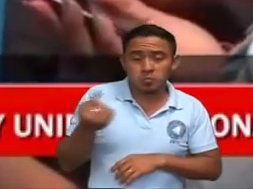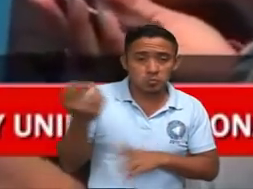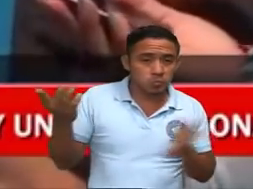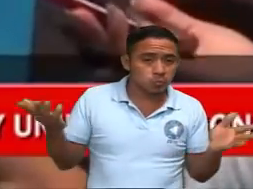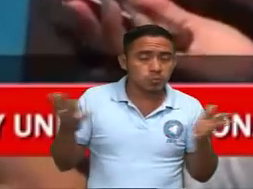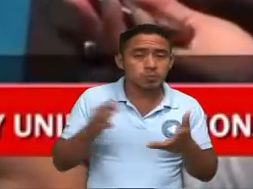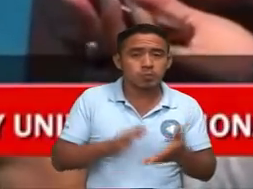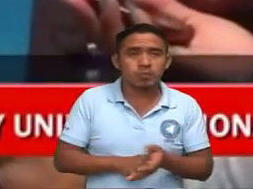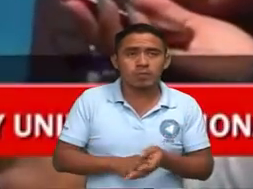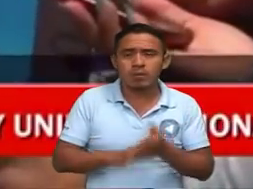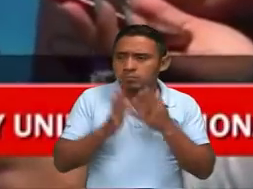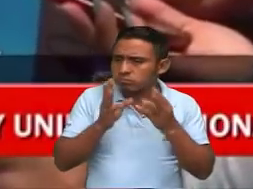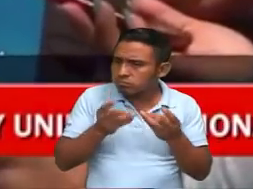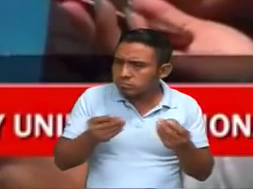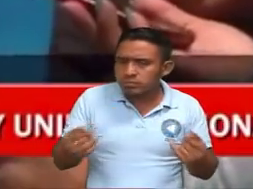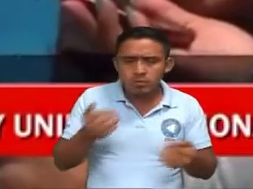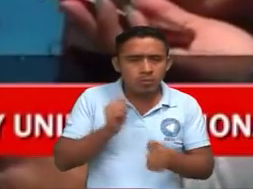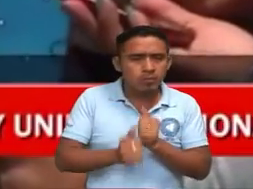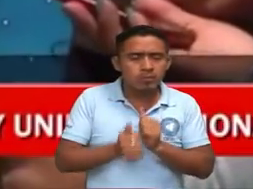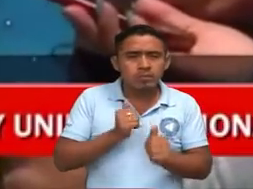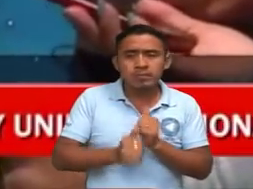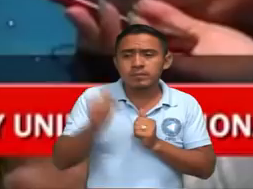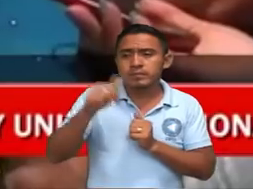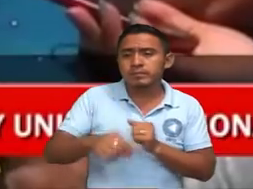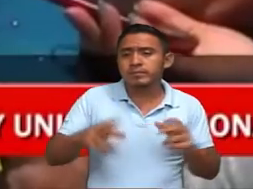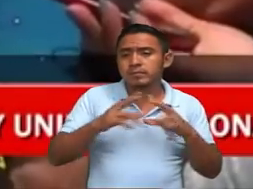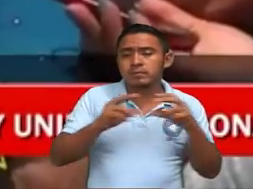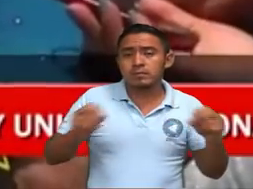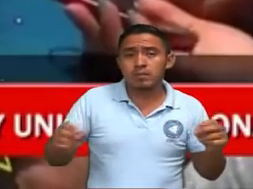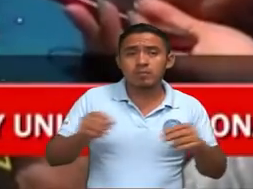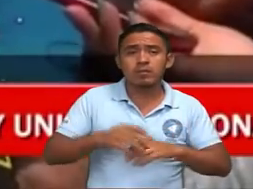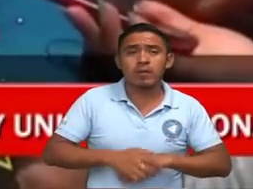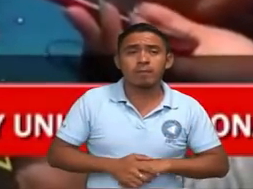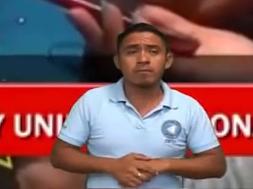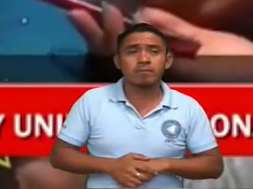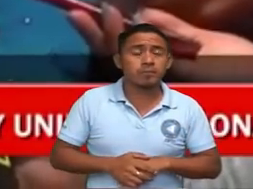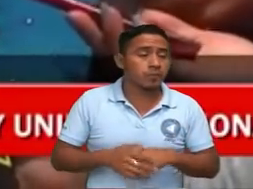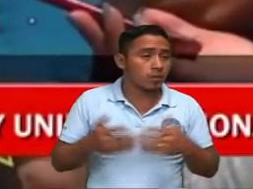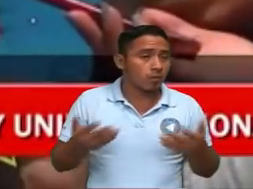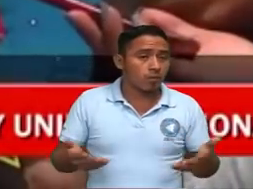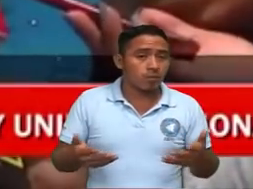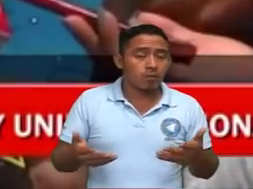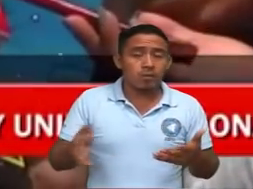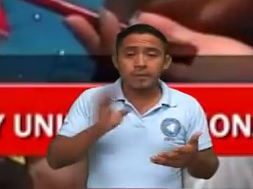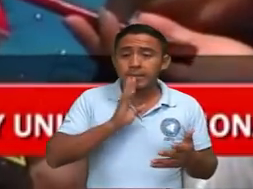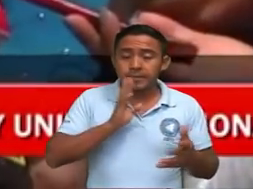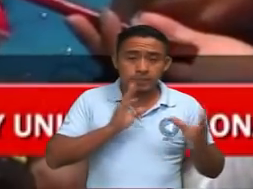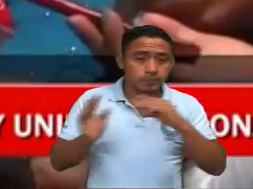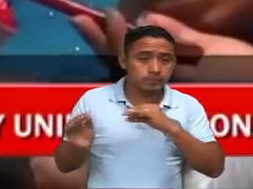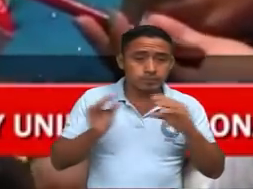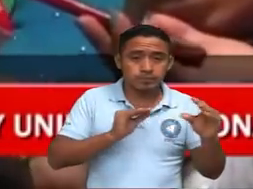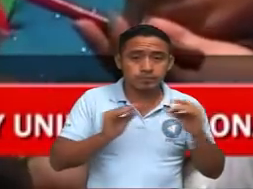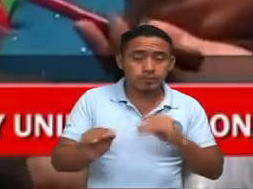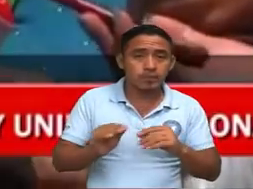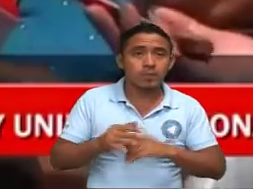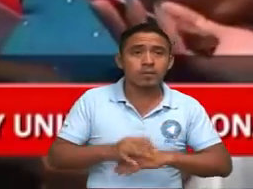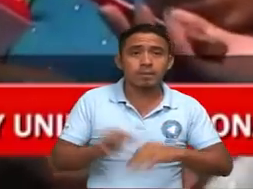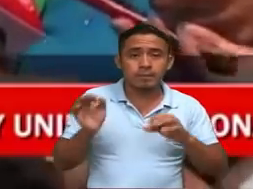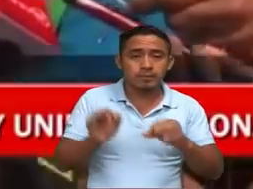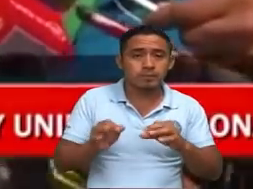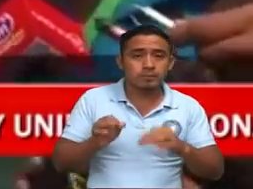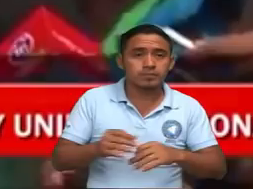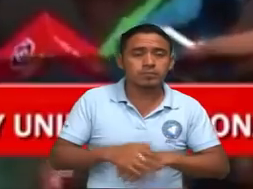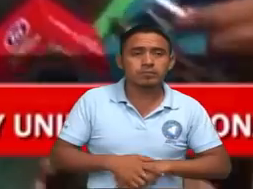para la solución de los problemas en Nicaragua está en la negociación y el diálogo. Y estamos viendo